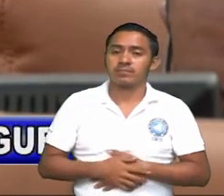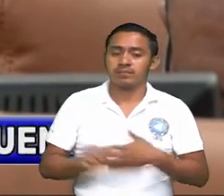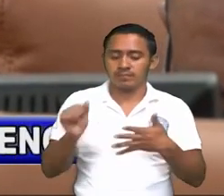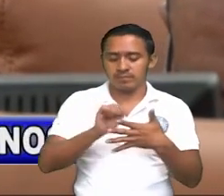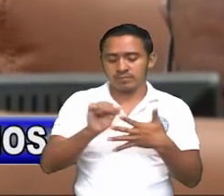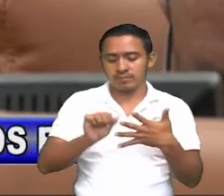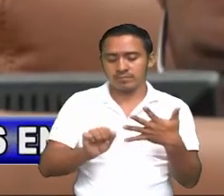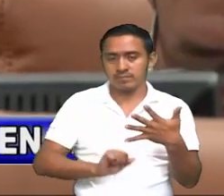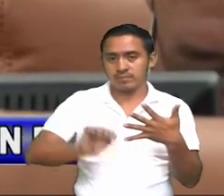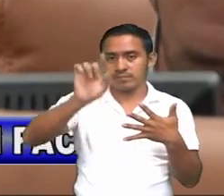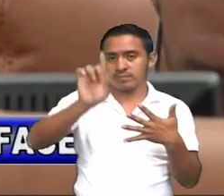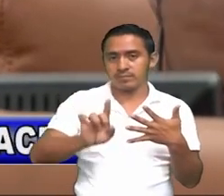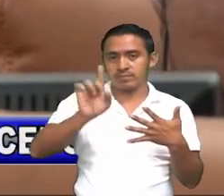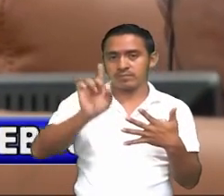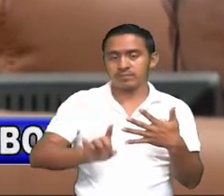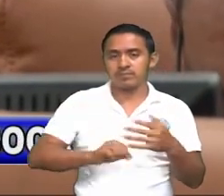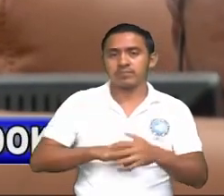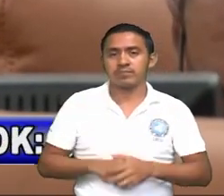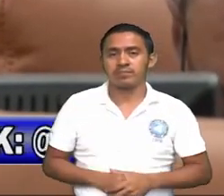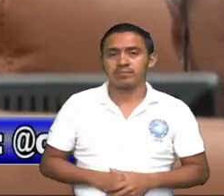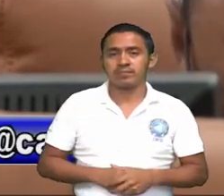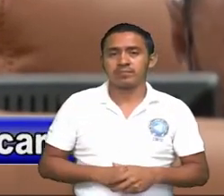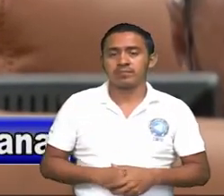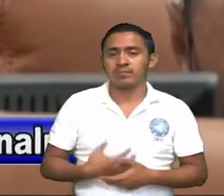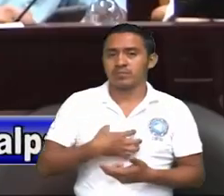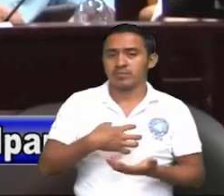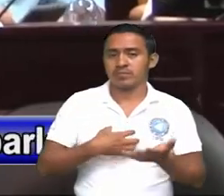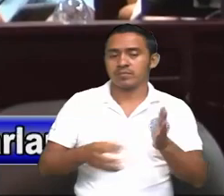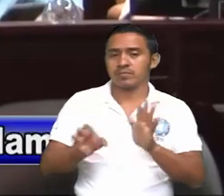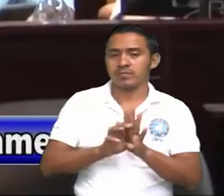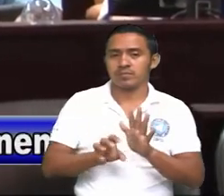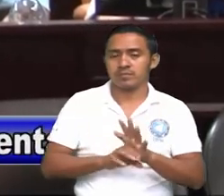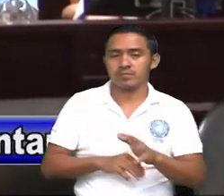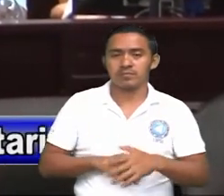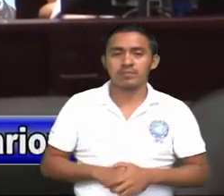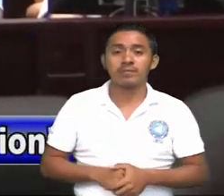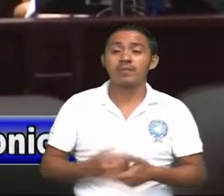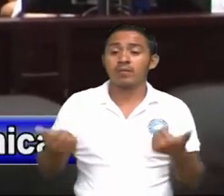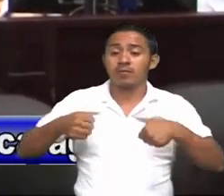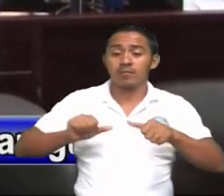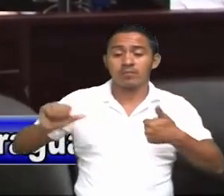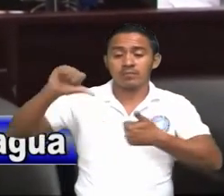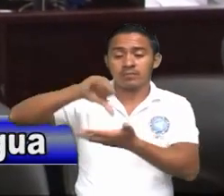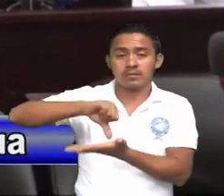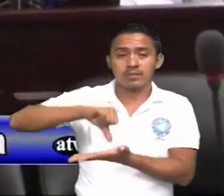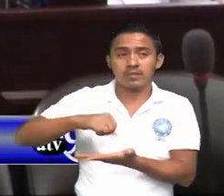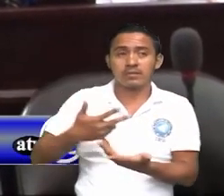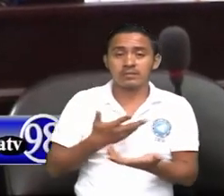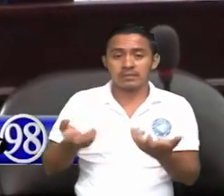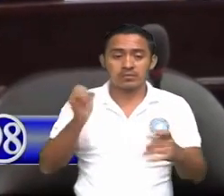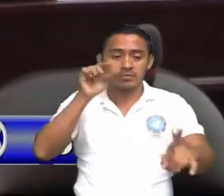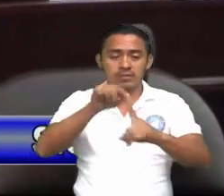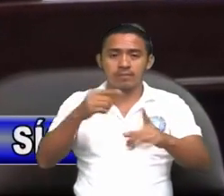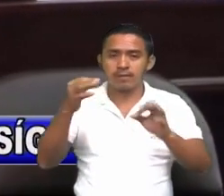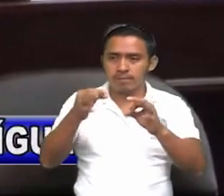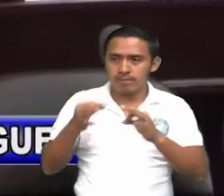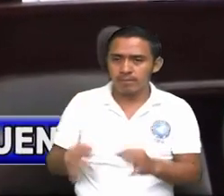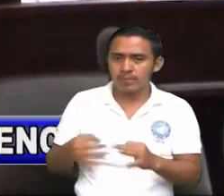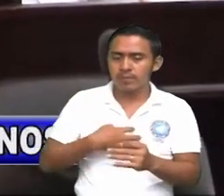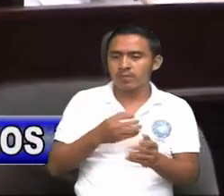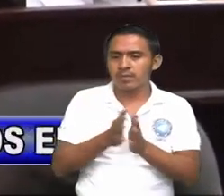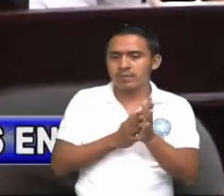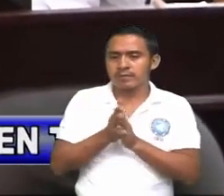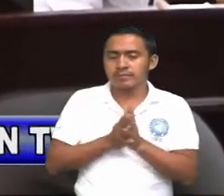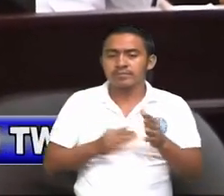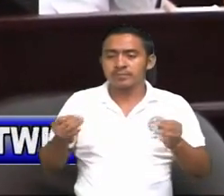Artículo 1 de la Constitución. El acuerdo con Irán tiene como objetivo establecer condiciones favorables para